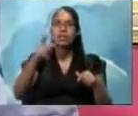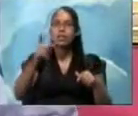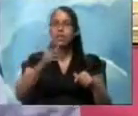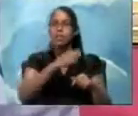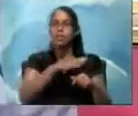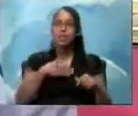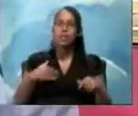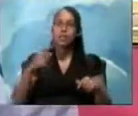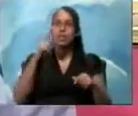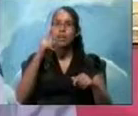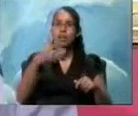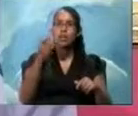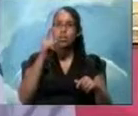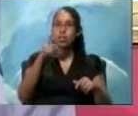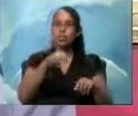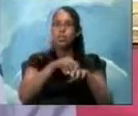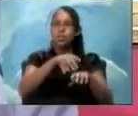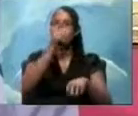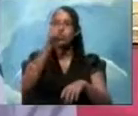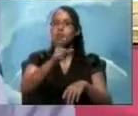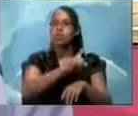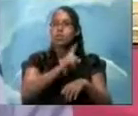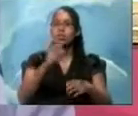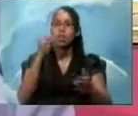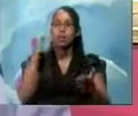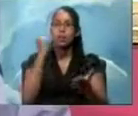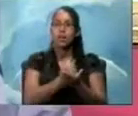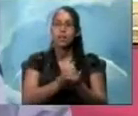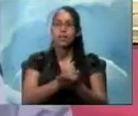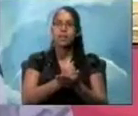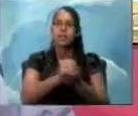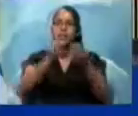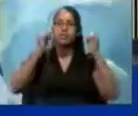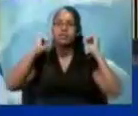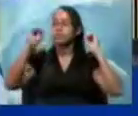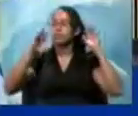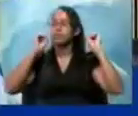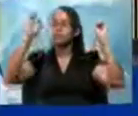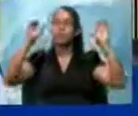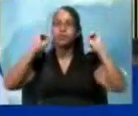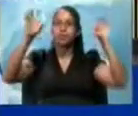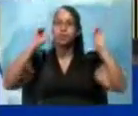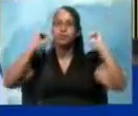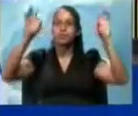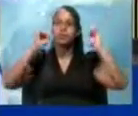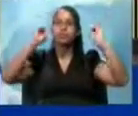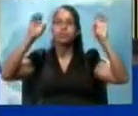tú lleves su cruz. Amén. Dios me bendiga y Dios me guarde.